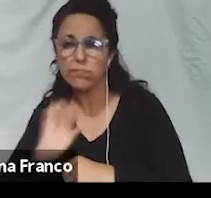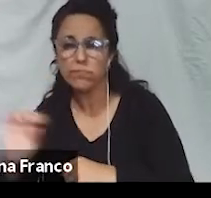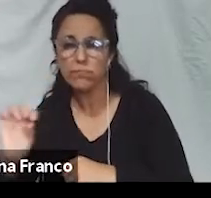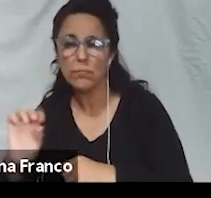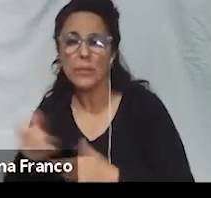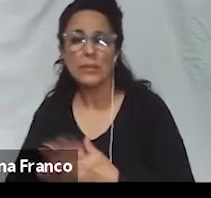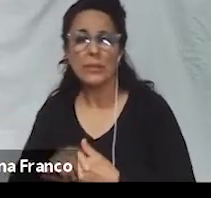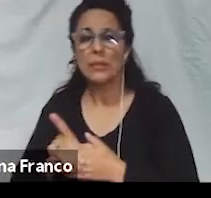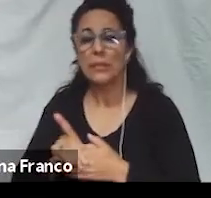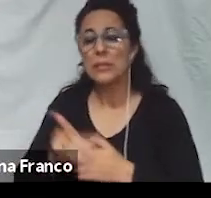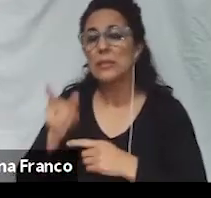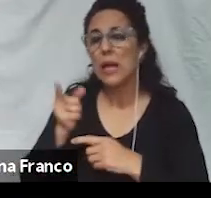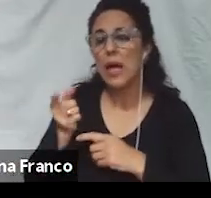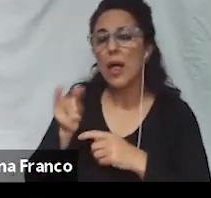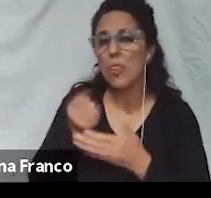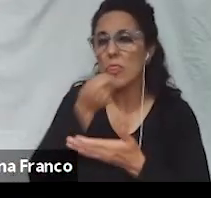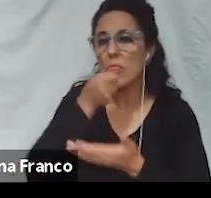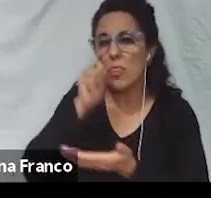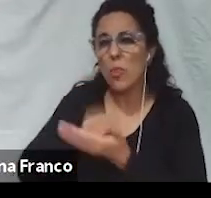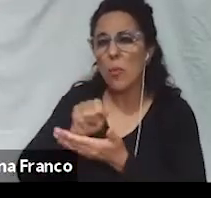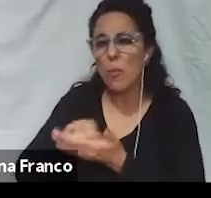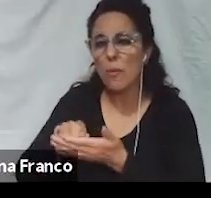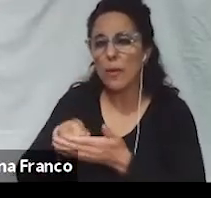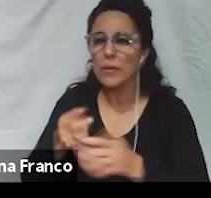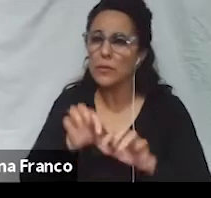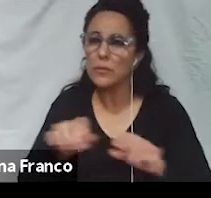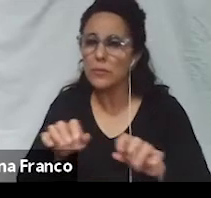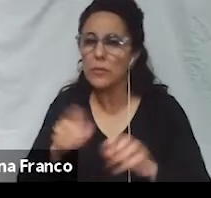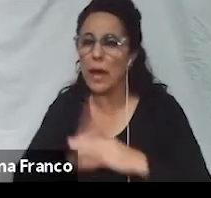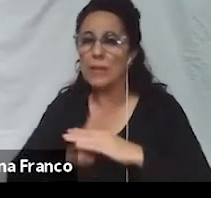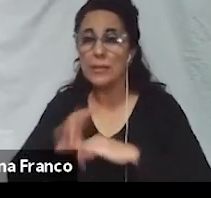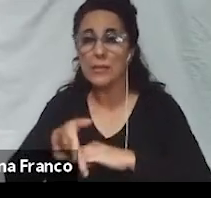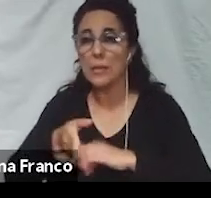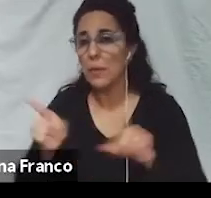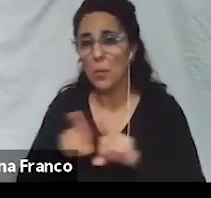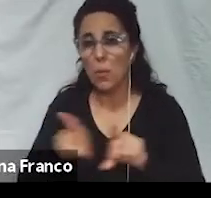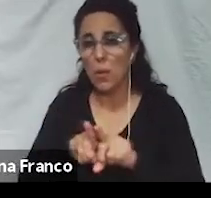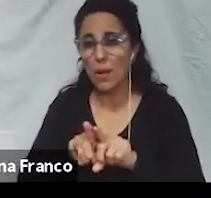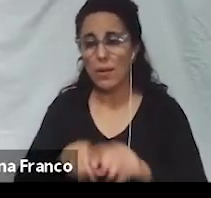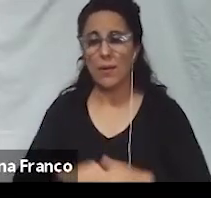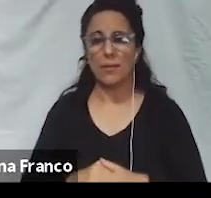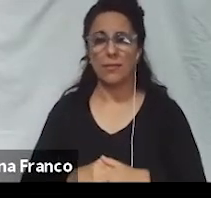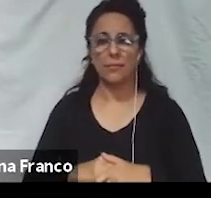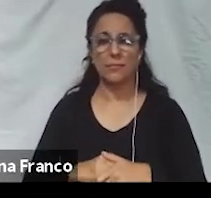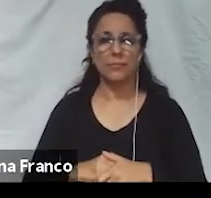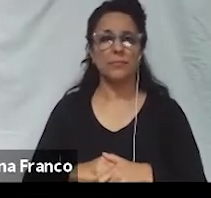esta información, esta documentación también tiene que ser accesible.